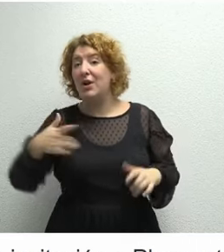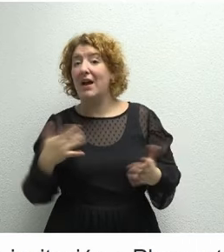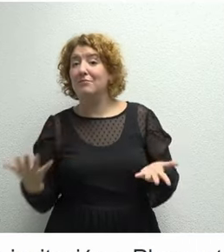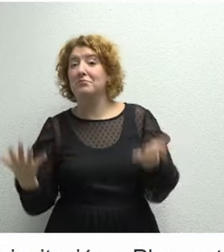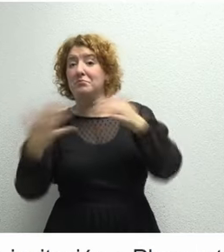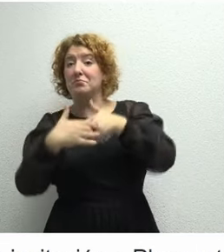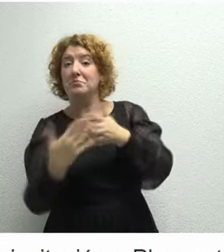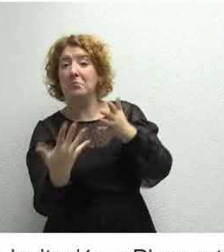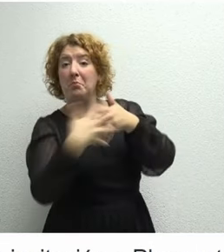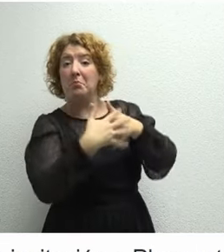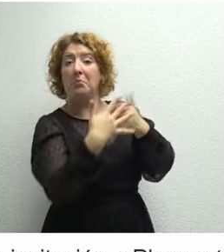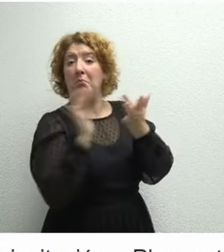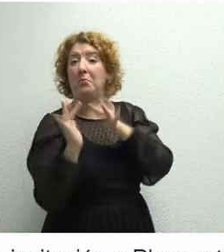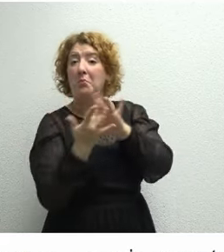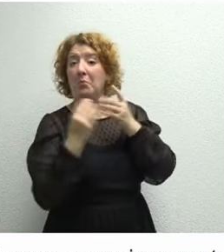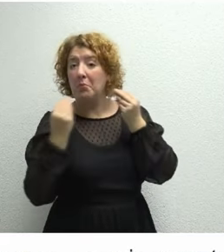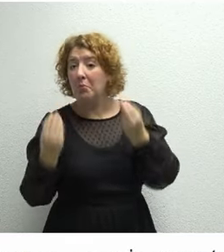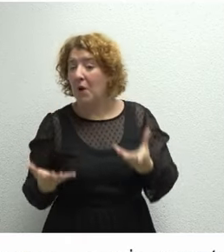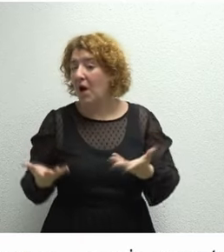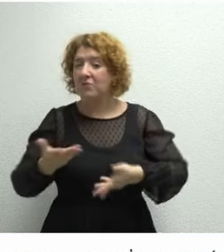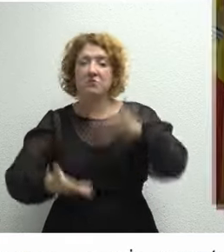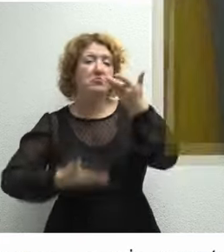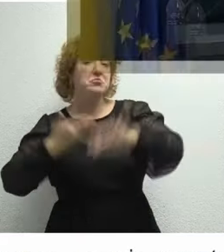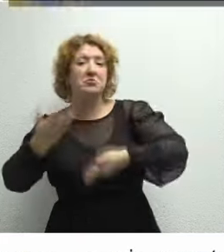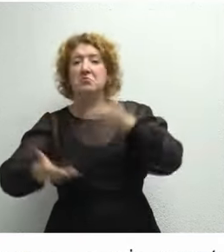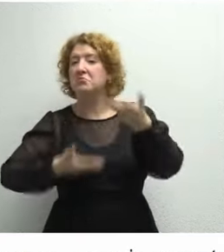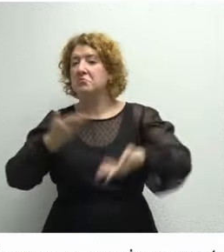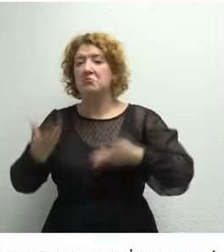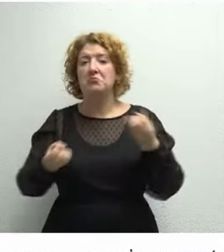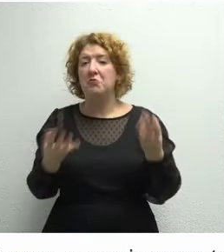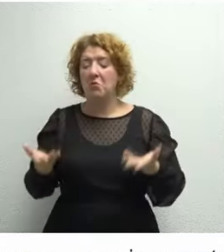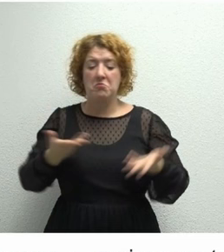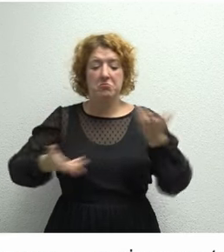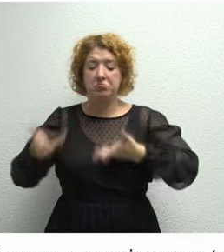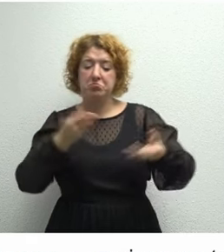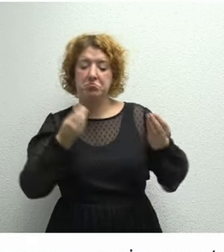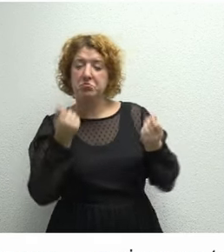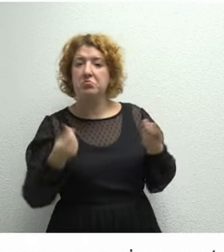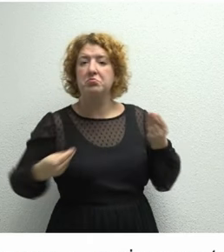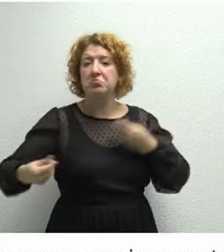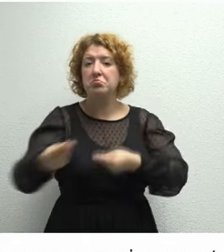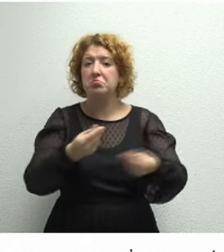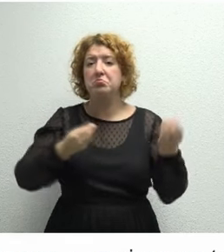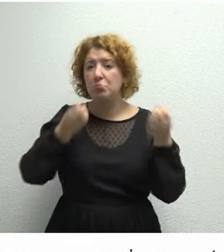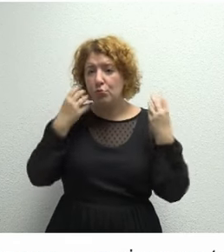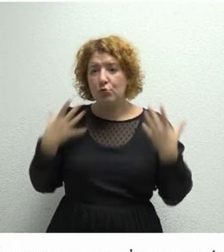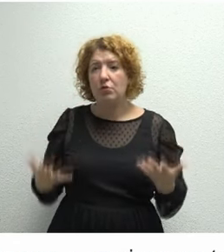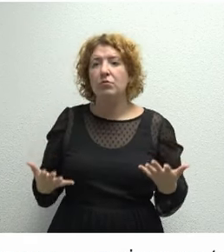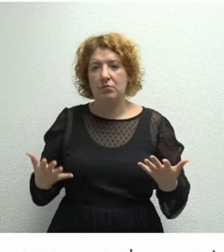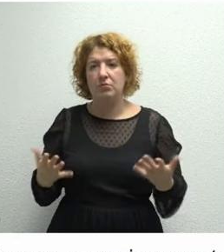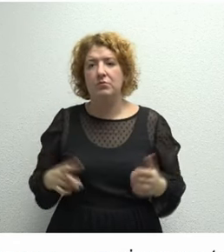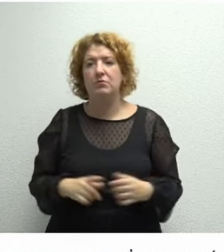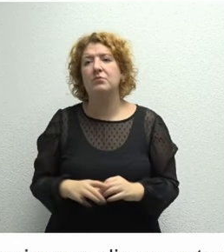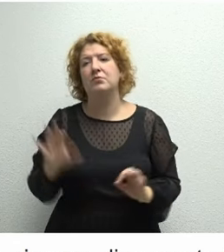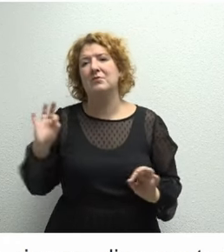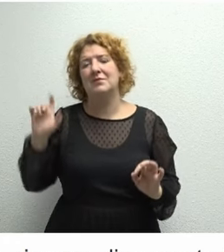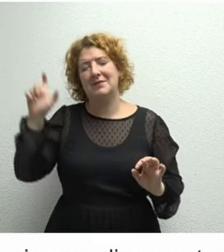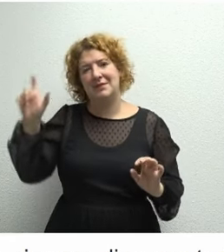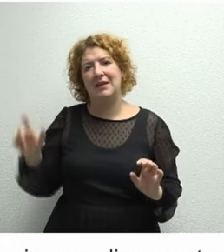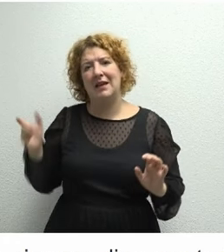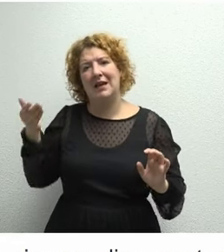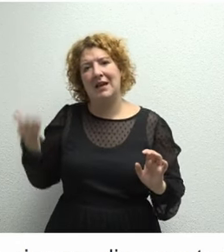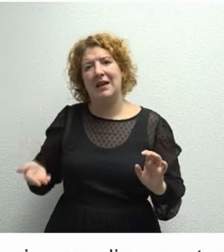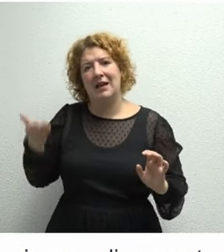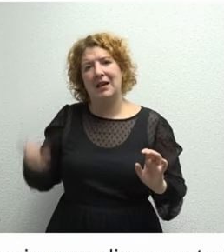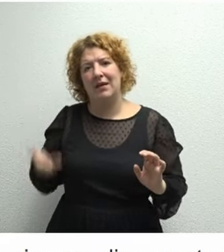van rodando y y que la cosa fluye no entonces pues es importante que que pues nombrar a la entidad pero que todo esto